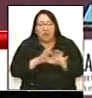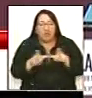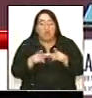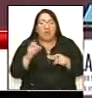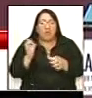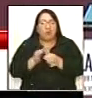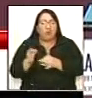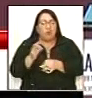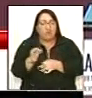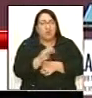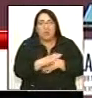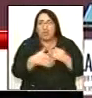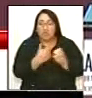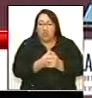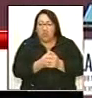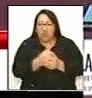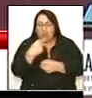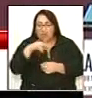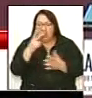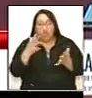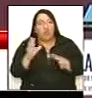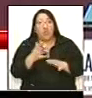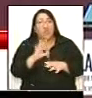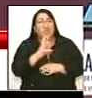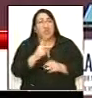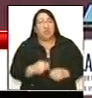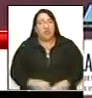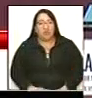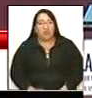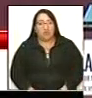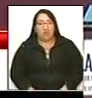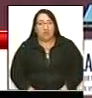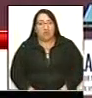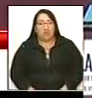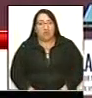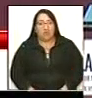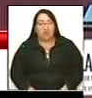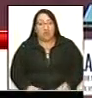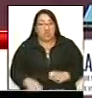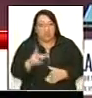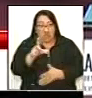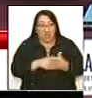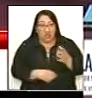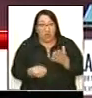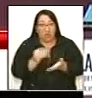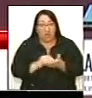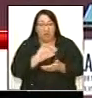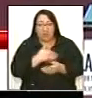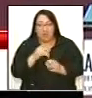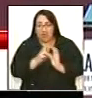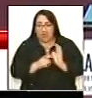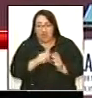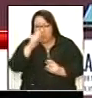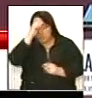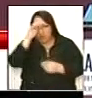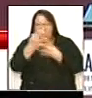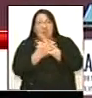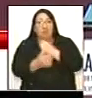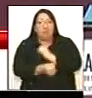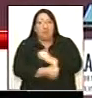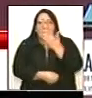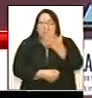no hay región en ninguna parte del país donde no se haya robado. Hacemos la lista de nuevo, que la conocemos, el presidente regional de Tumbes, preso,